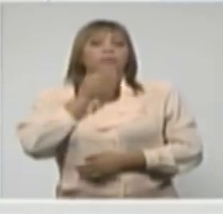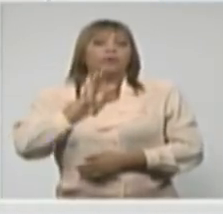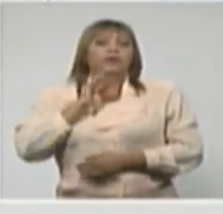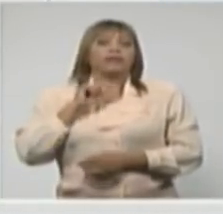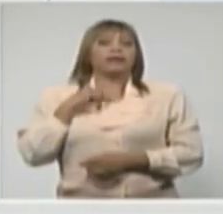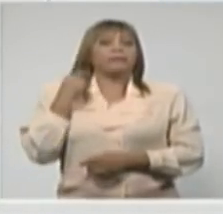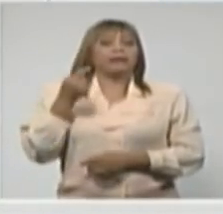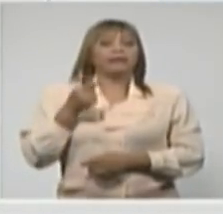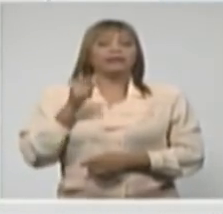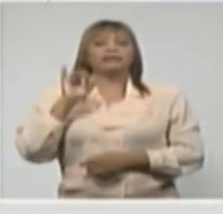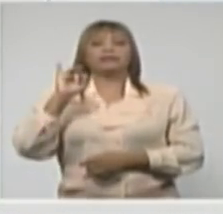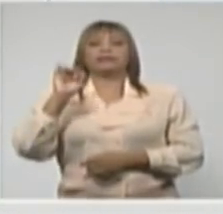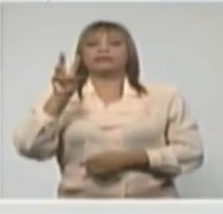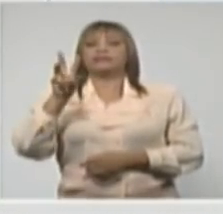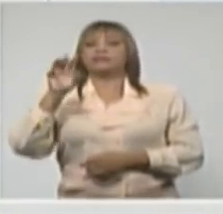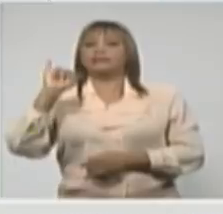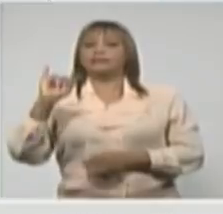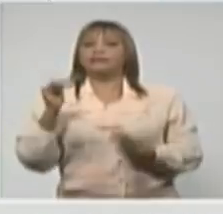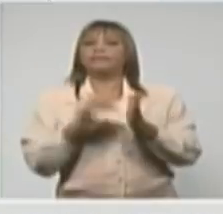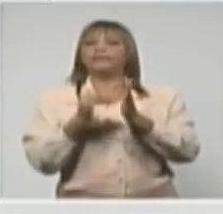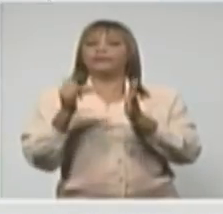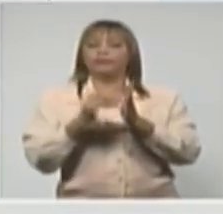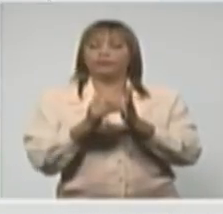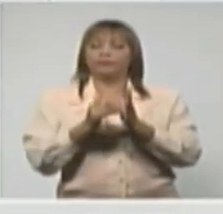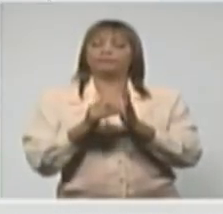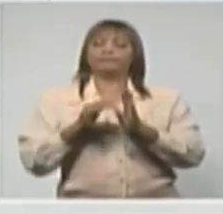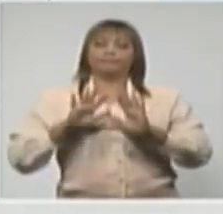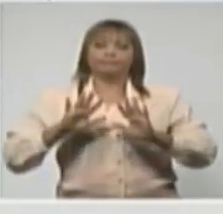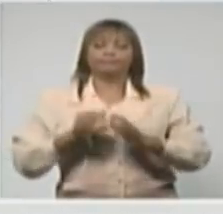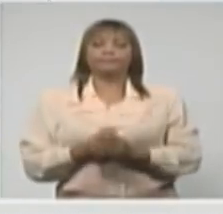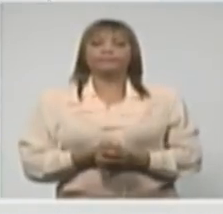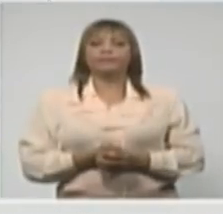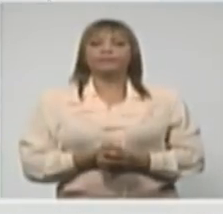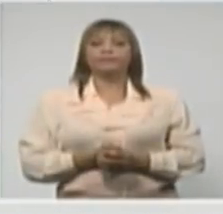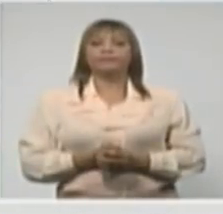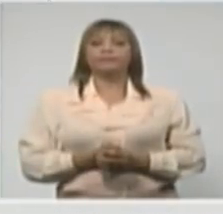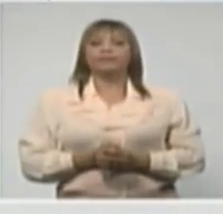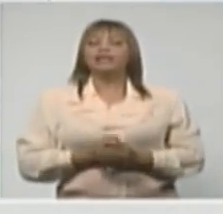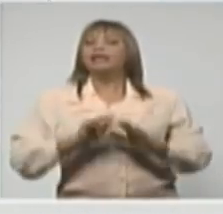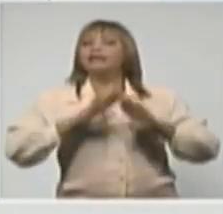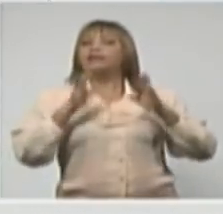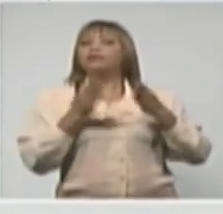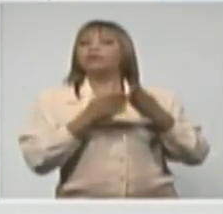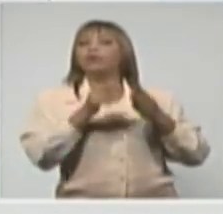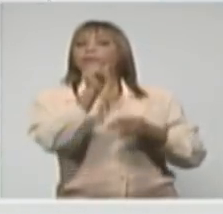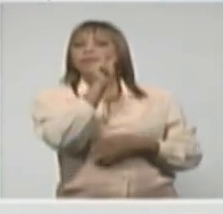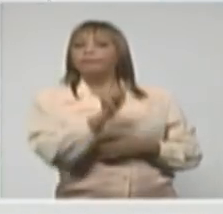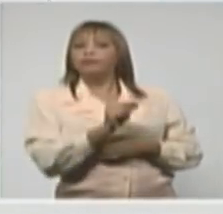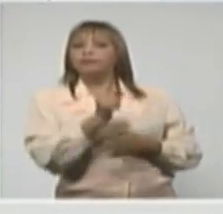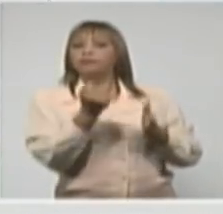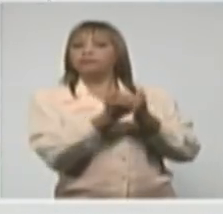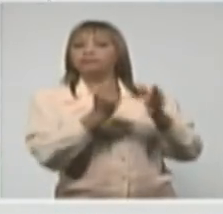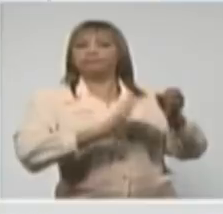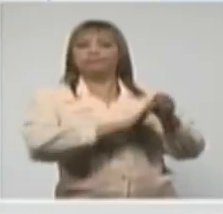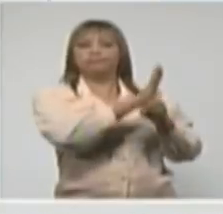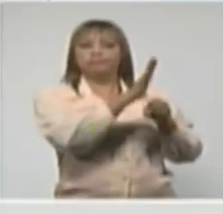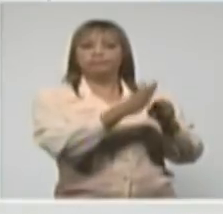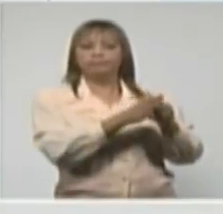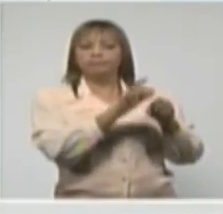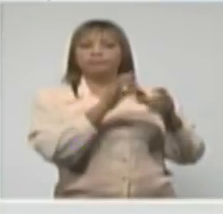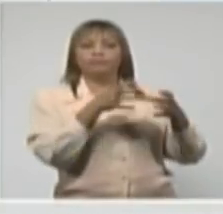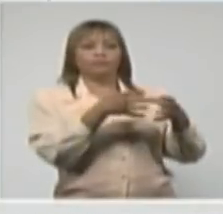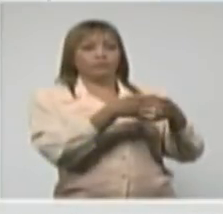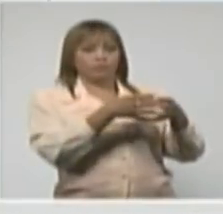millones. De estas personas que han sido diagnosticadas con la enfermedad, pues